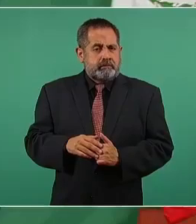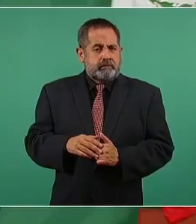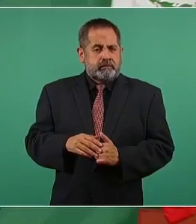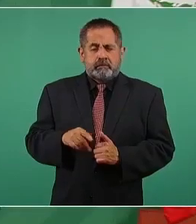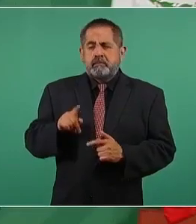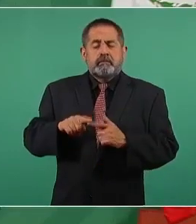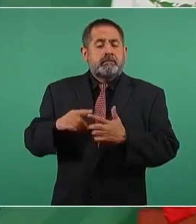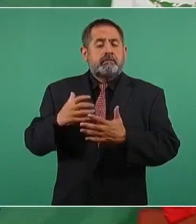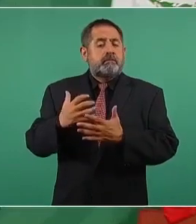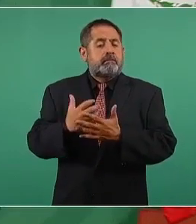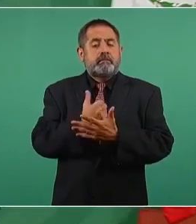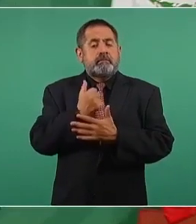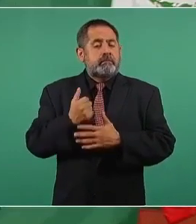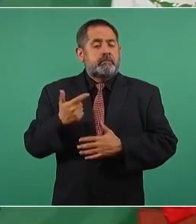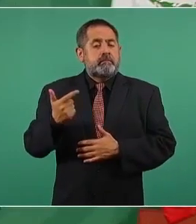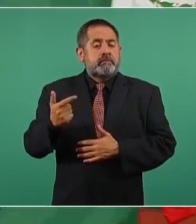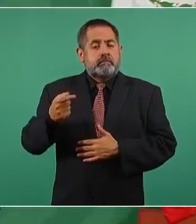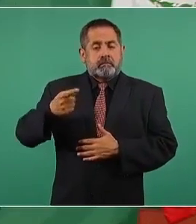Ganó